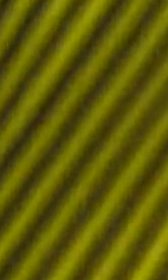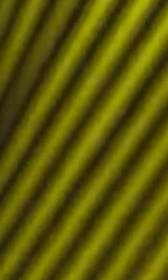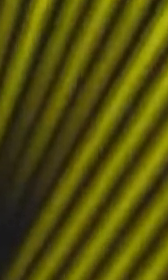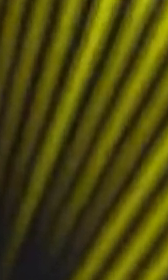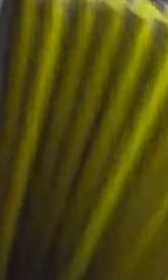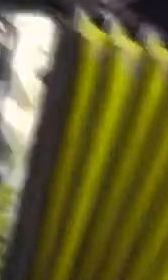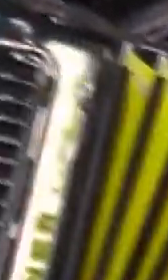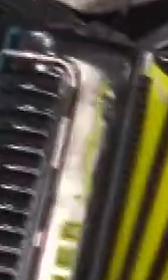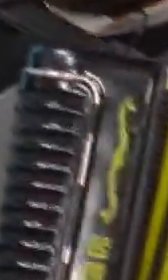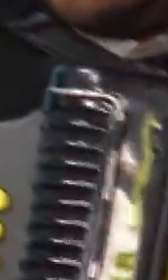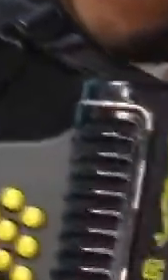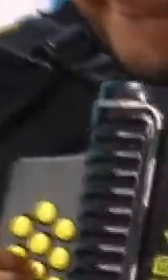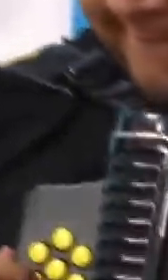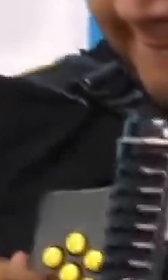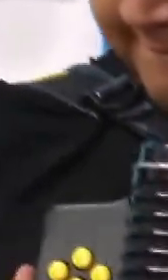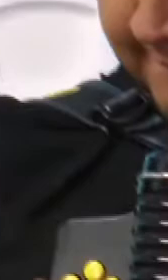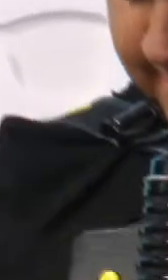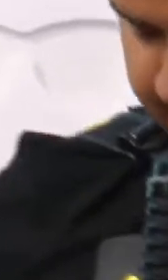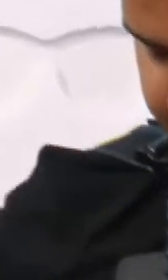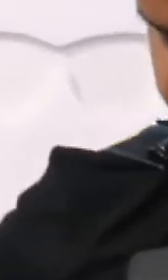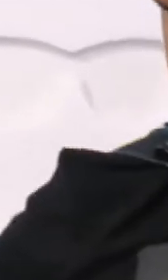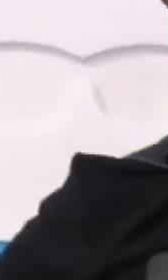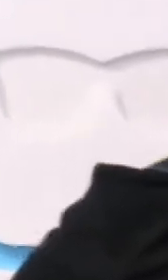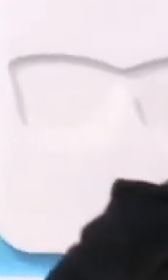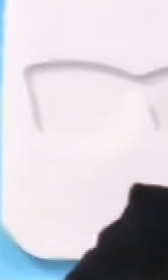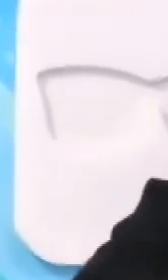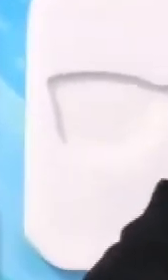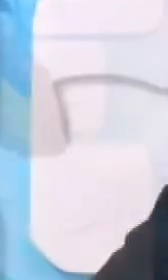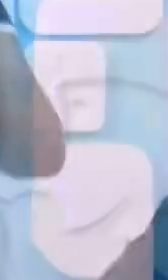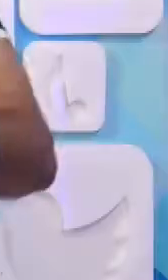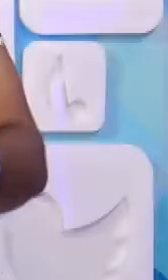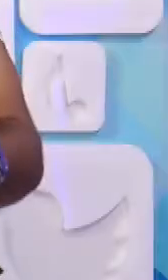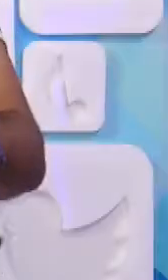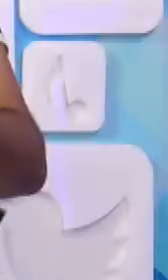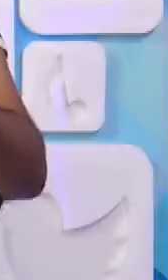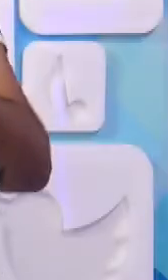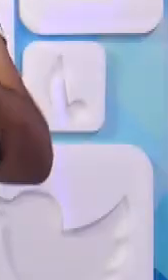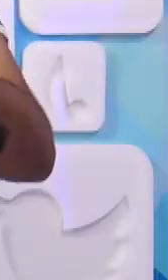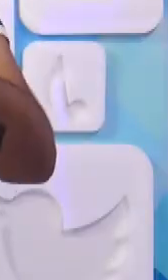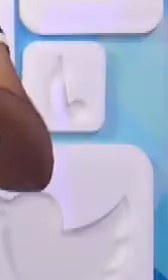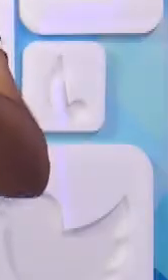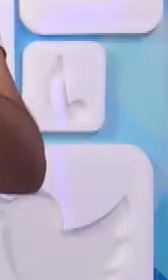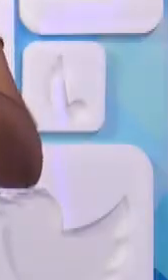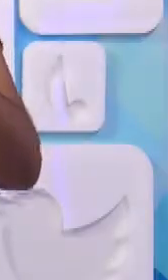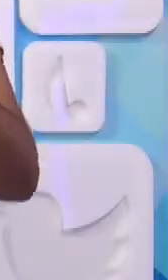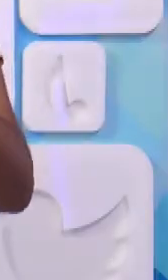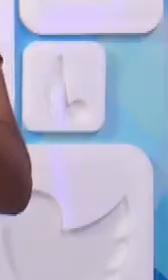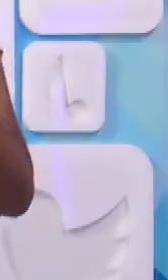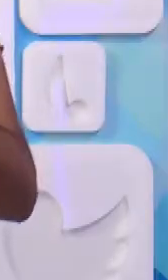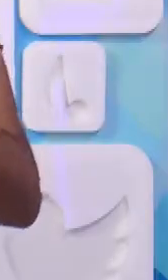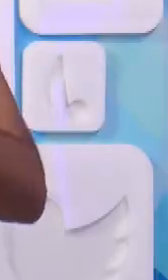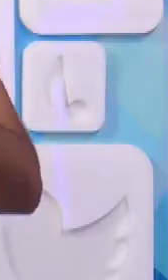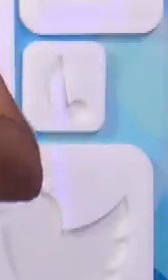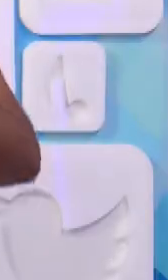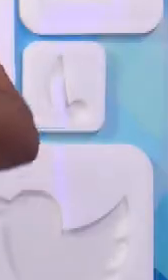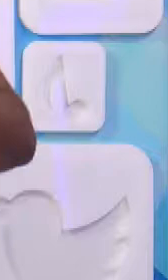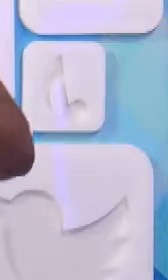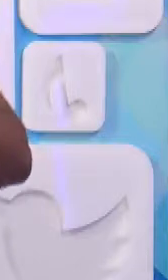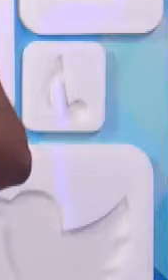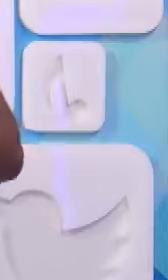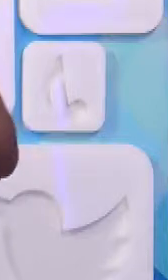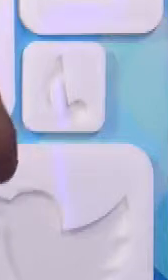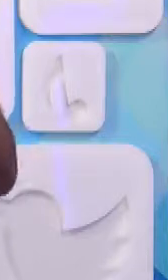Ay, me le mido a todo, todo, si tú estás conmigo, mi amor. Ay, no le temo